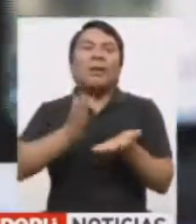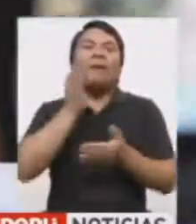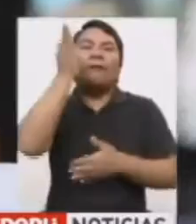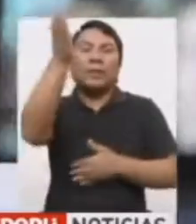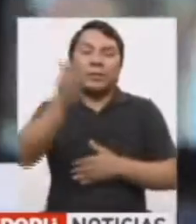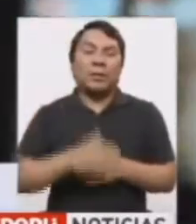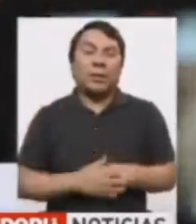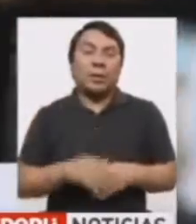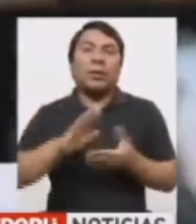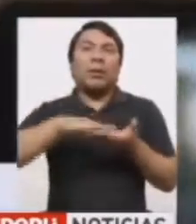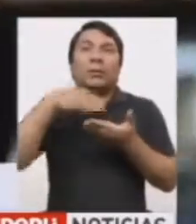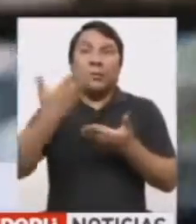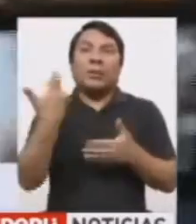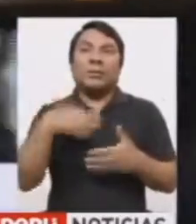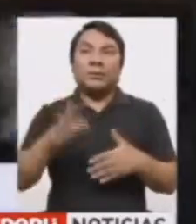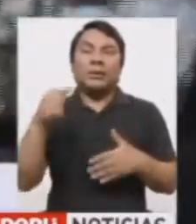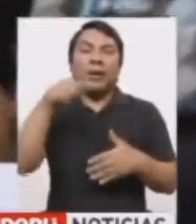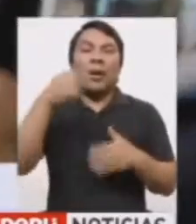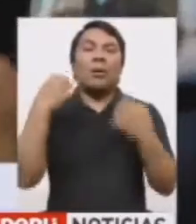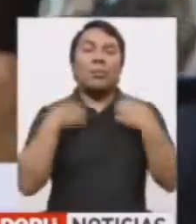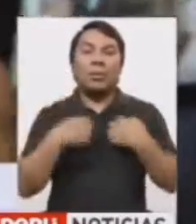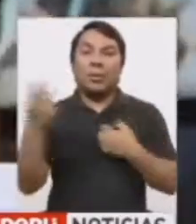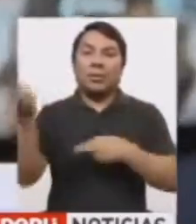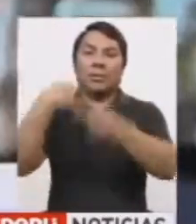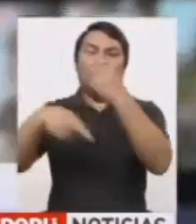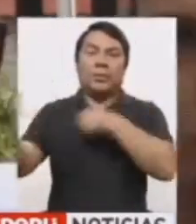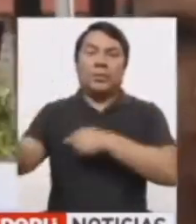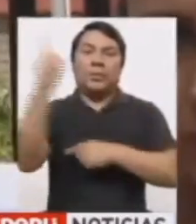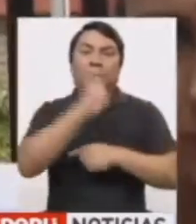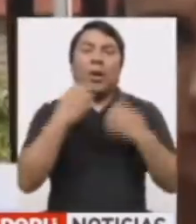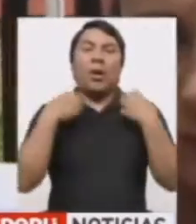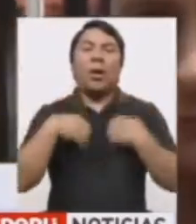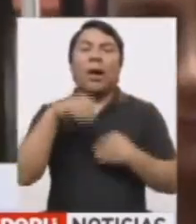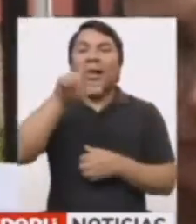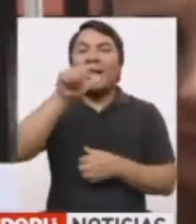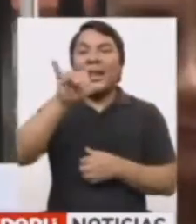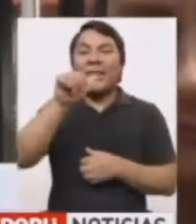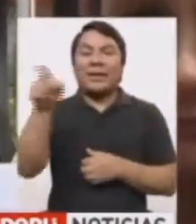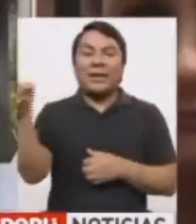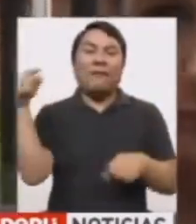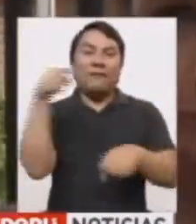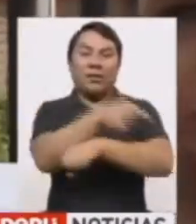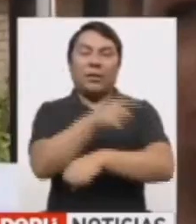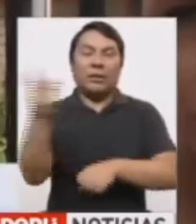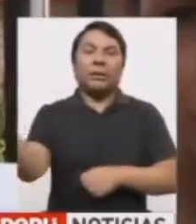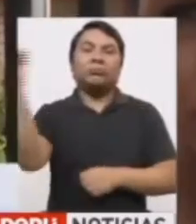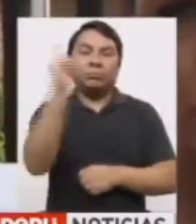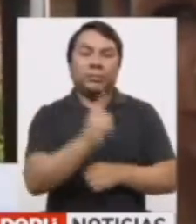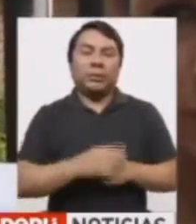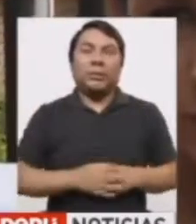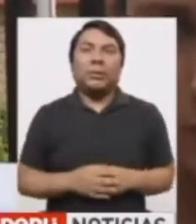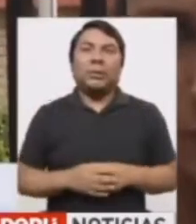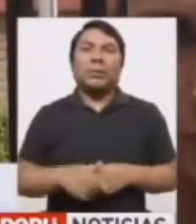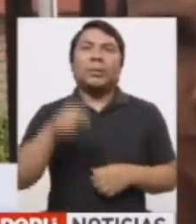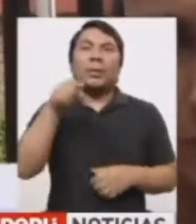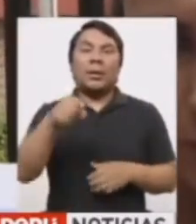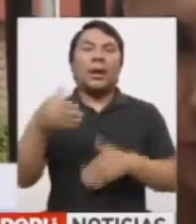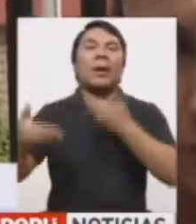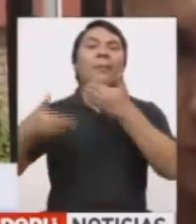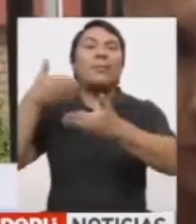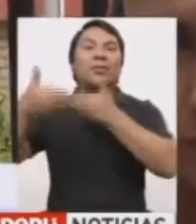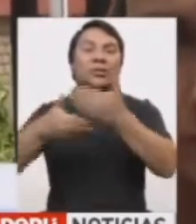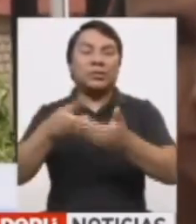letrado retomó la defensa del agresor de la animadora, Lady Guillén. El proceso está mal. El proceso está mal